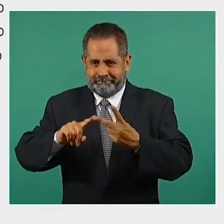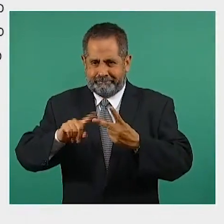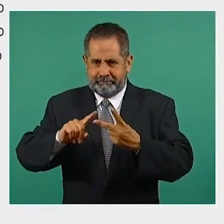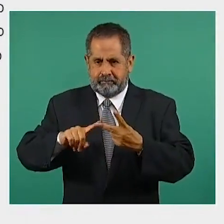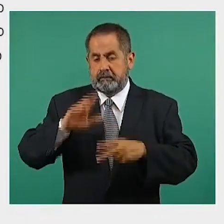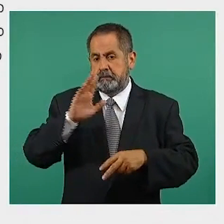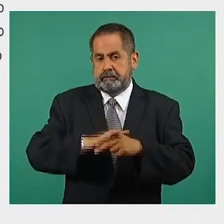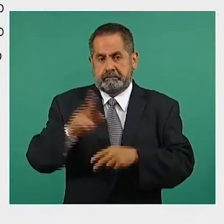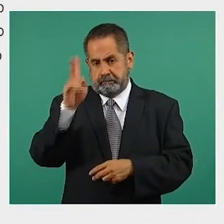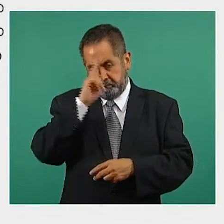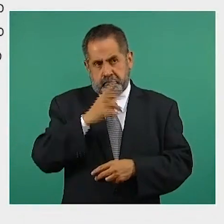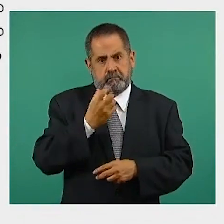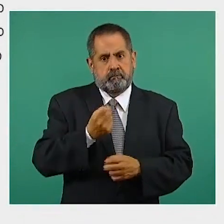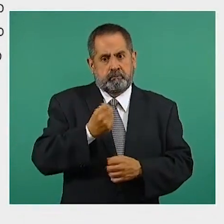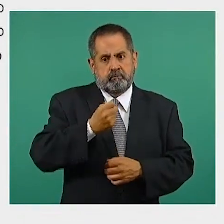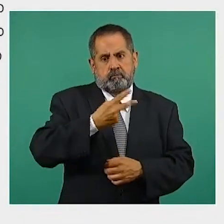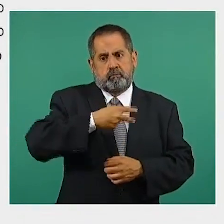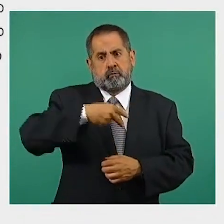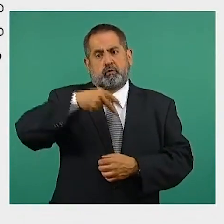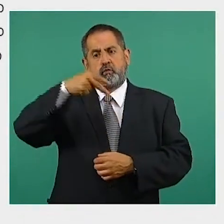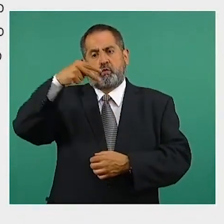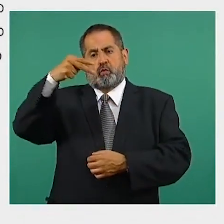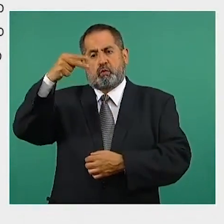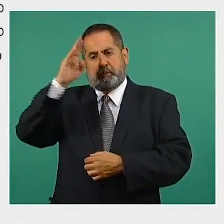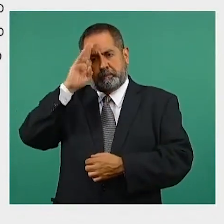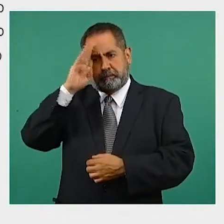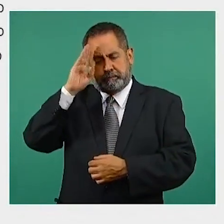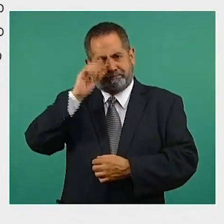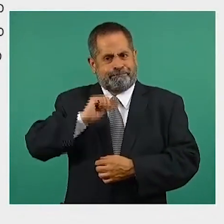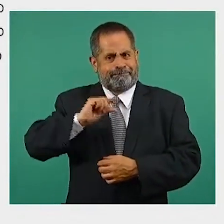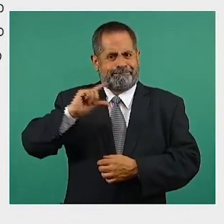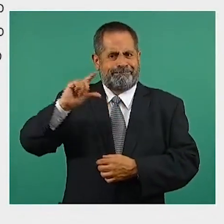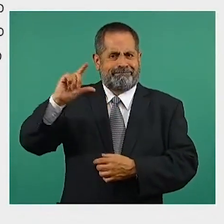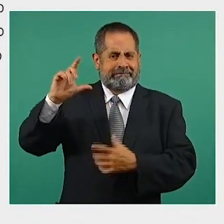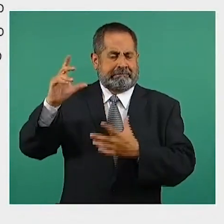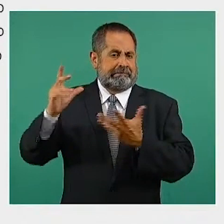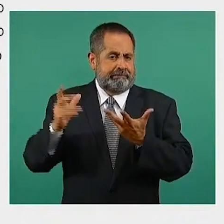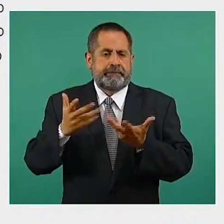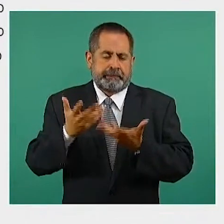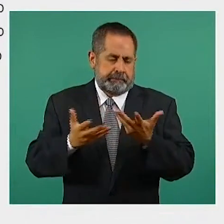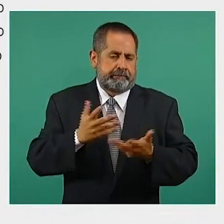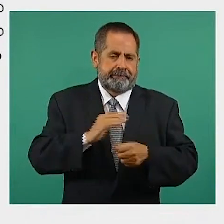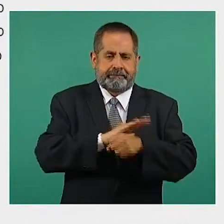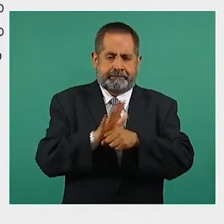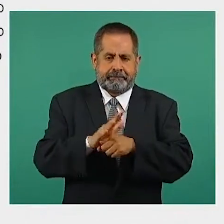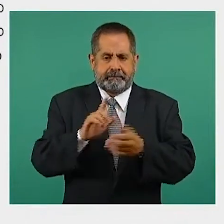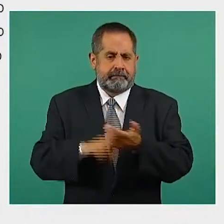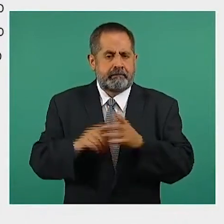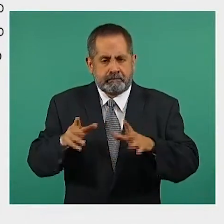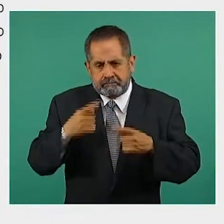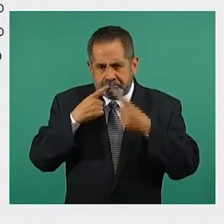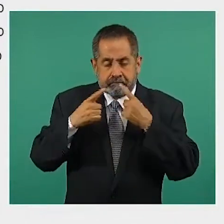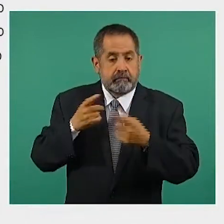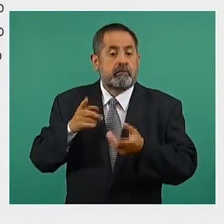mayor magnitud que la primera oleada. Esto solamente refleja la pandemia en CINSAE, en